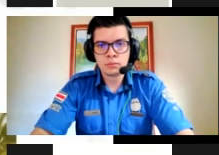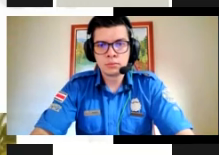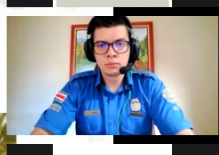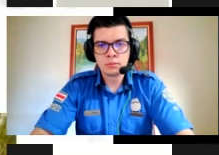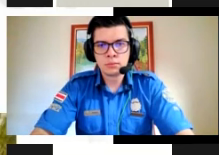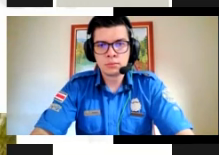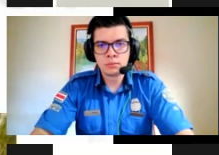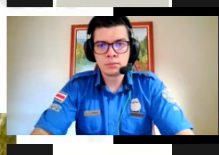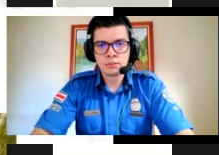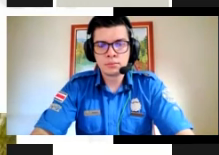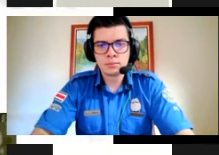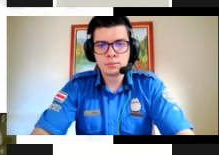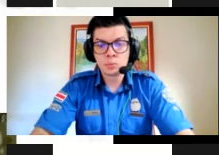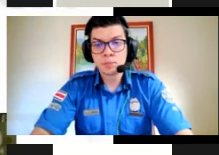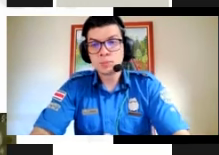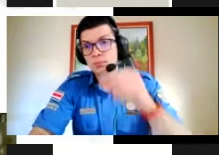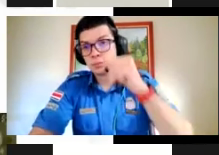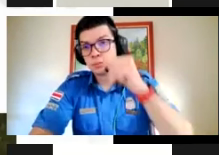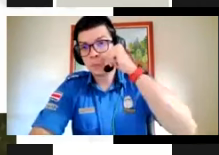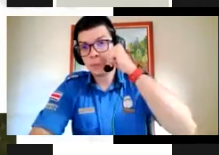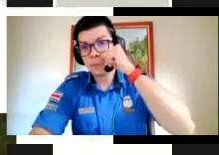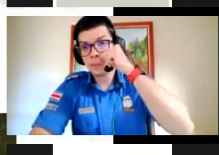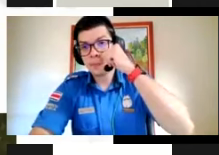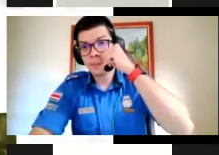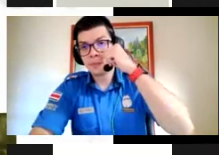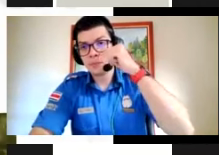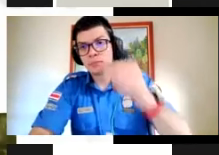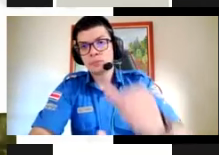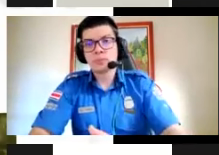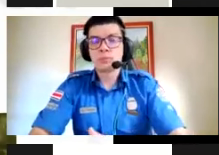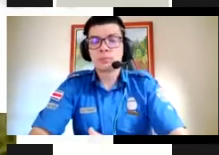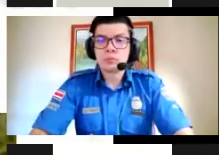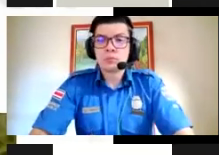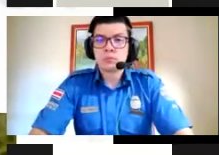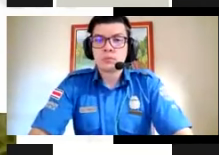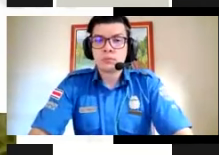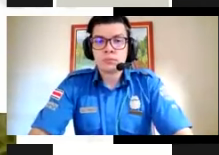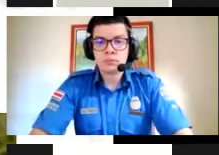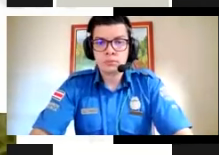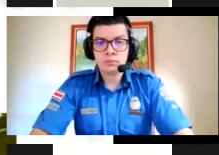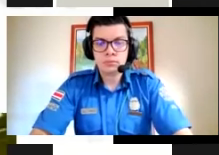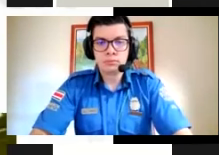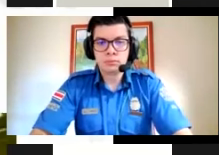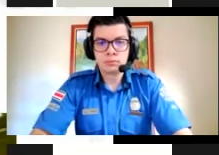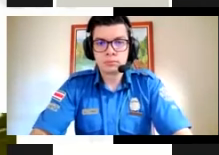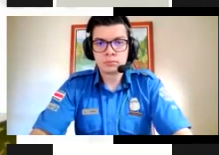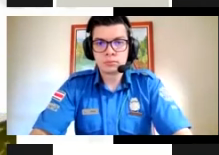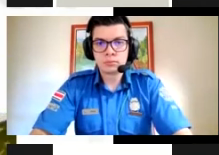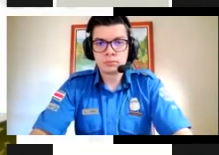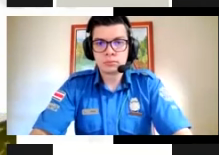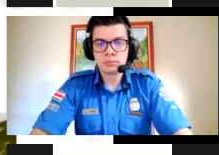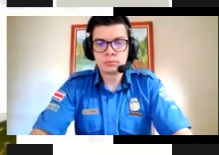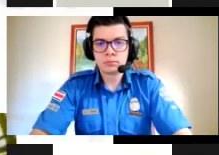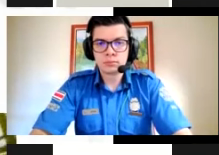en espacios ventilados, fuera de la casa, protegiéndolo de fuentes de ignición, de impactos vehiculares y fuera del alcance de los